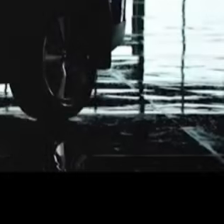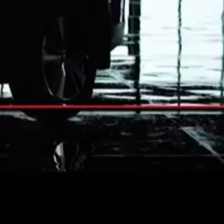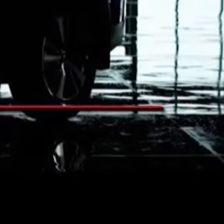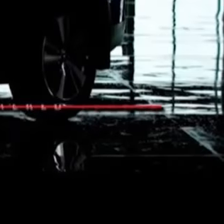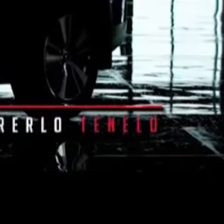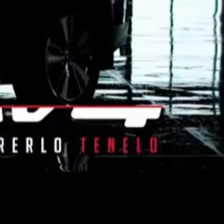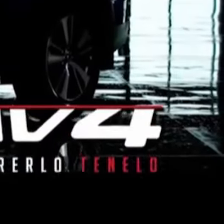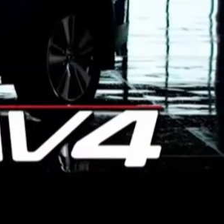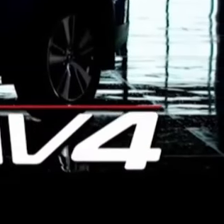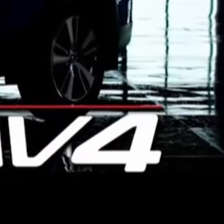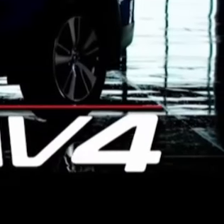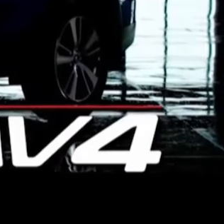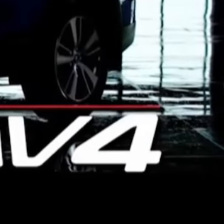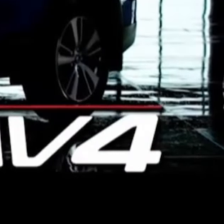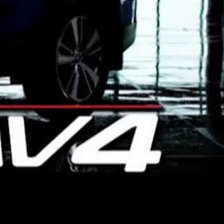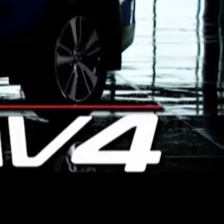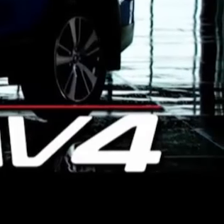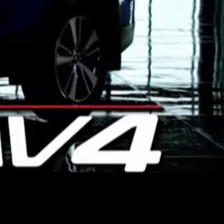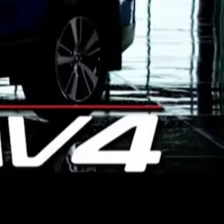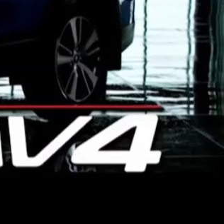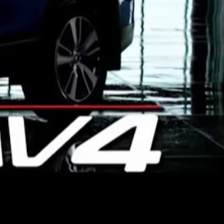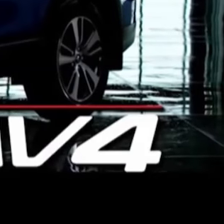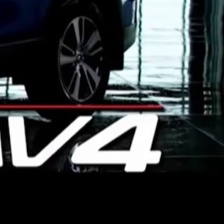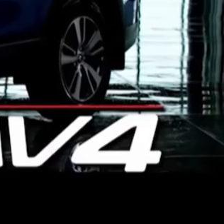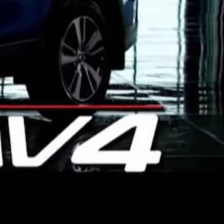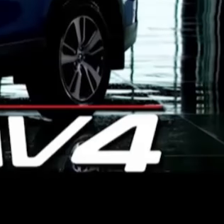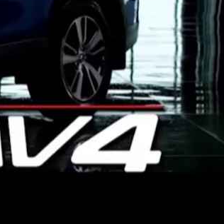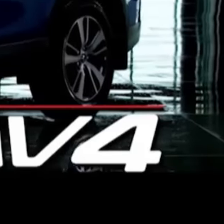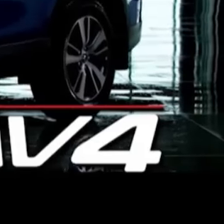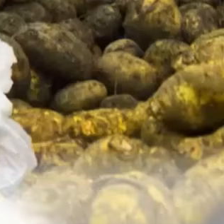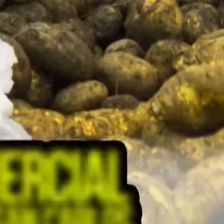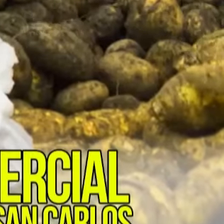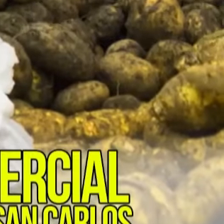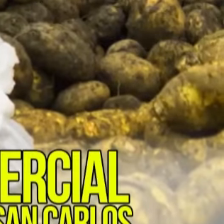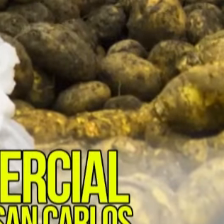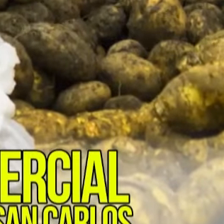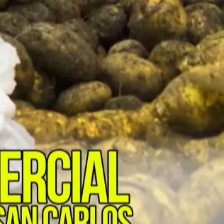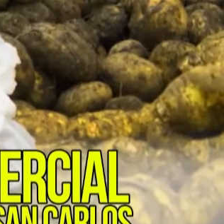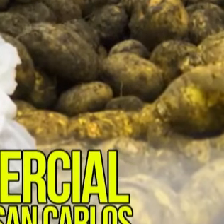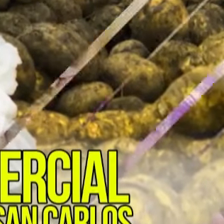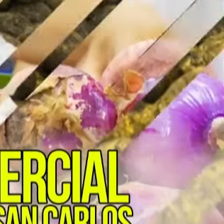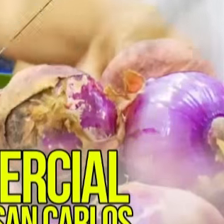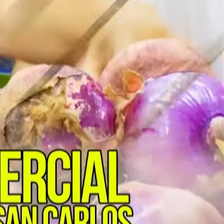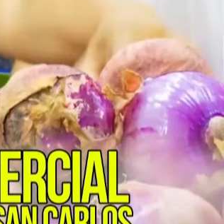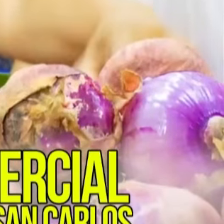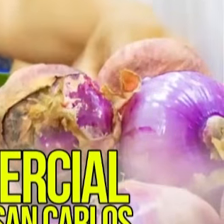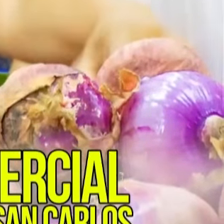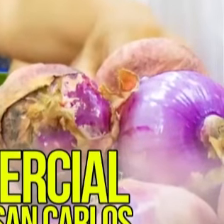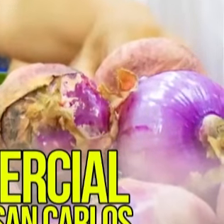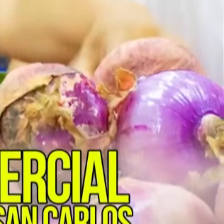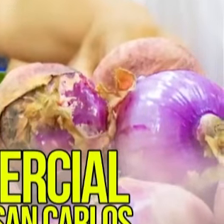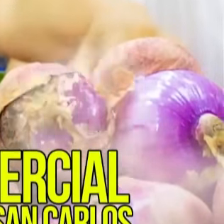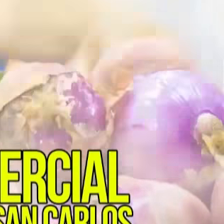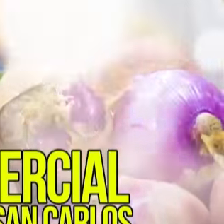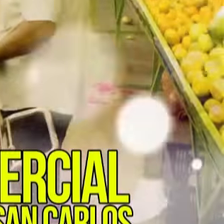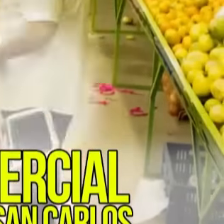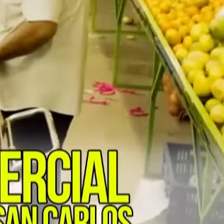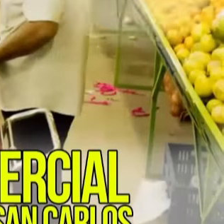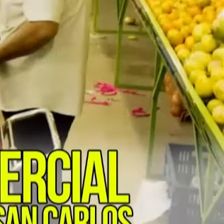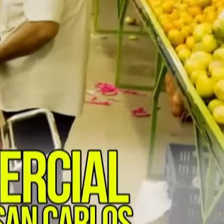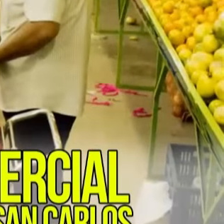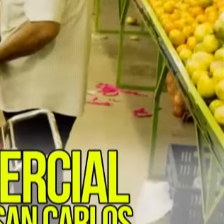Toyota RAV4. Encuéntrela en Sanautos Motors, Barranca Bermeja. Con la frescura de nuestros campos, las frutas, verduras